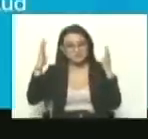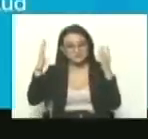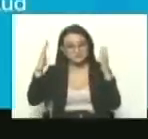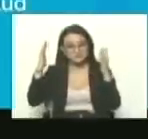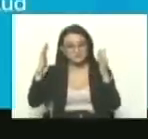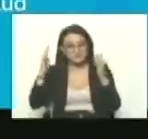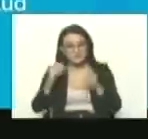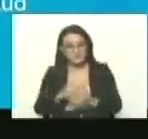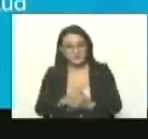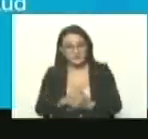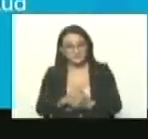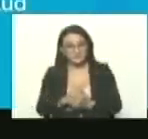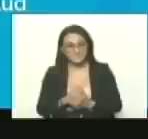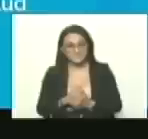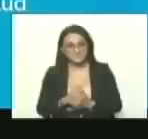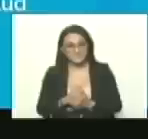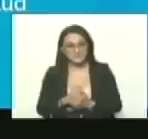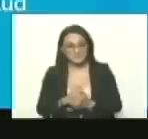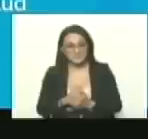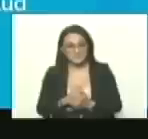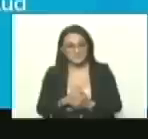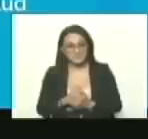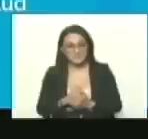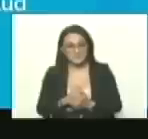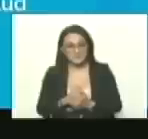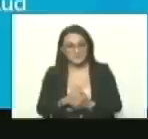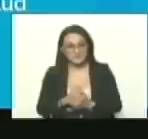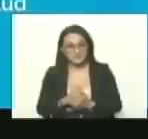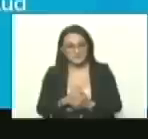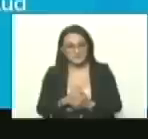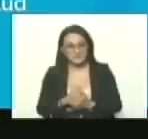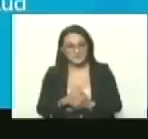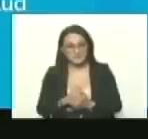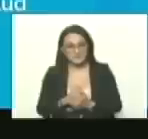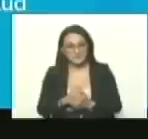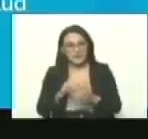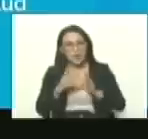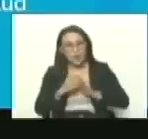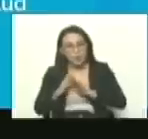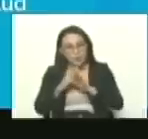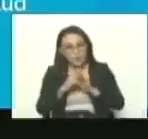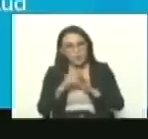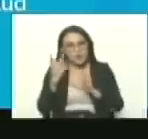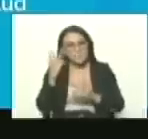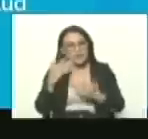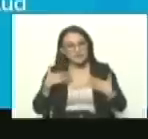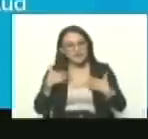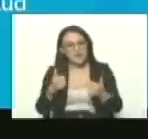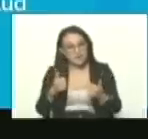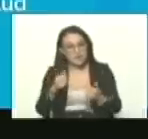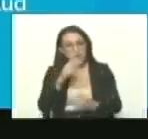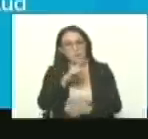presidencial. Soy consejo presidencial de comuna para la salud de los